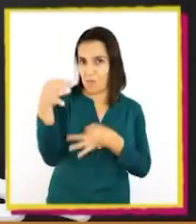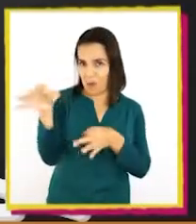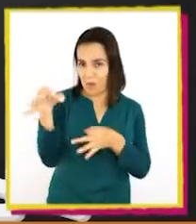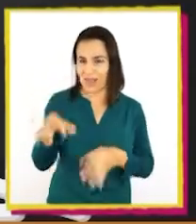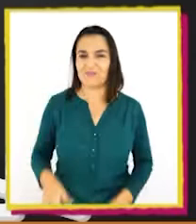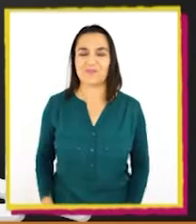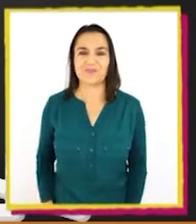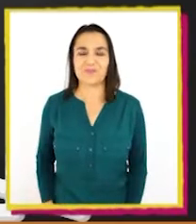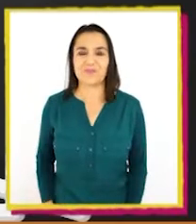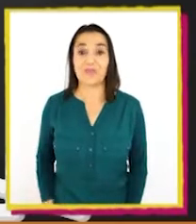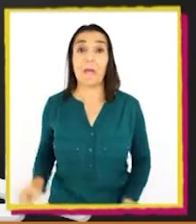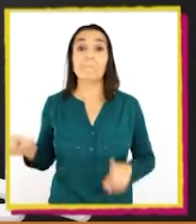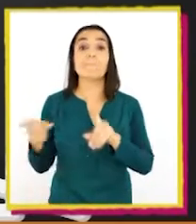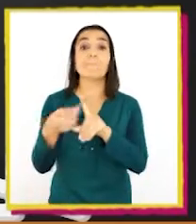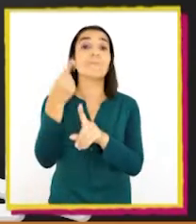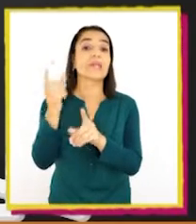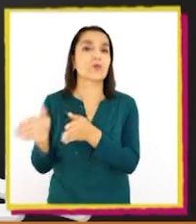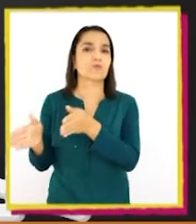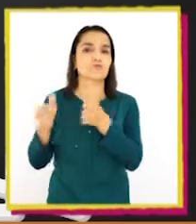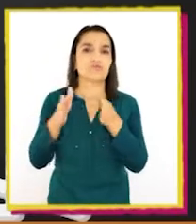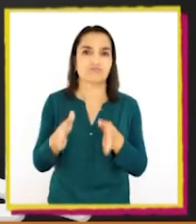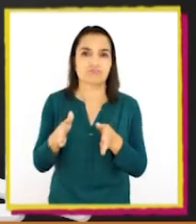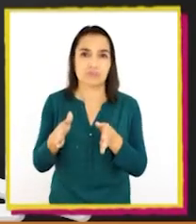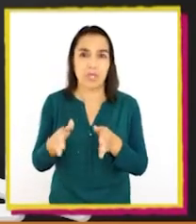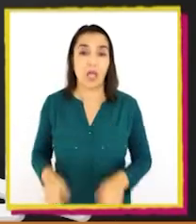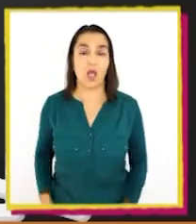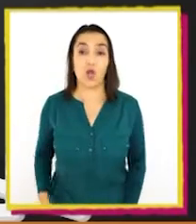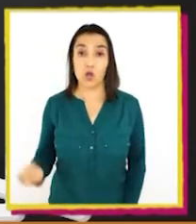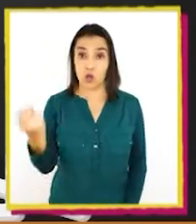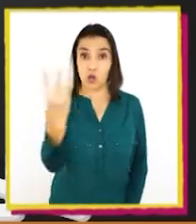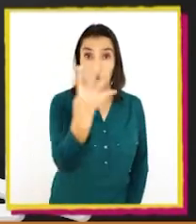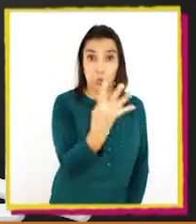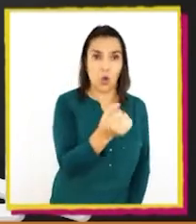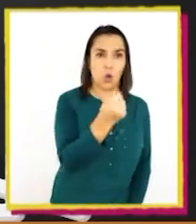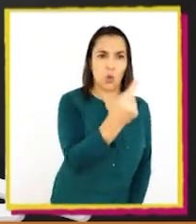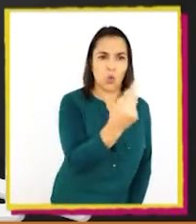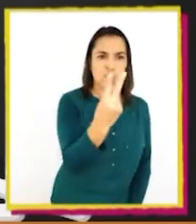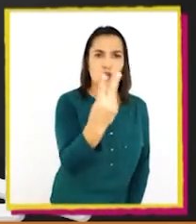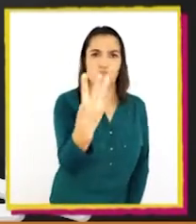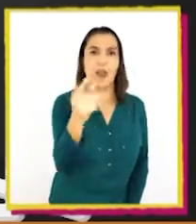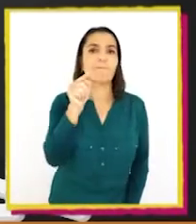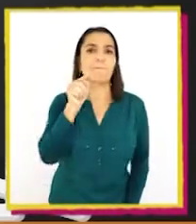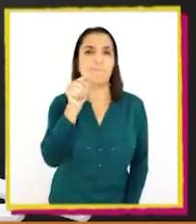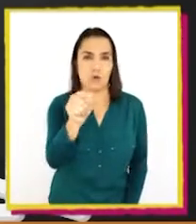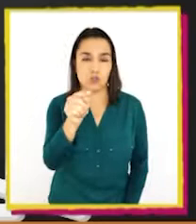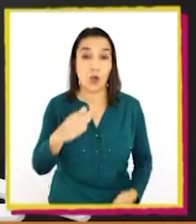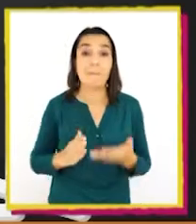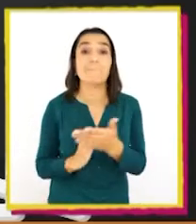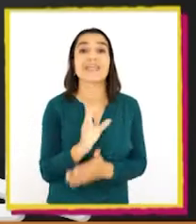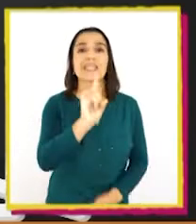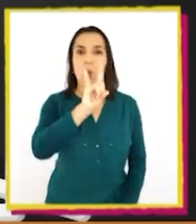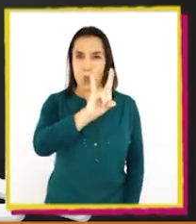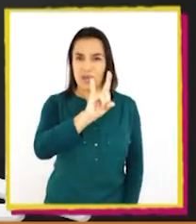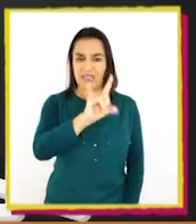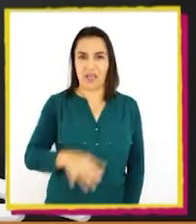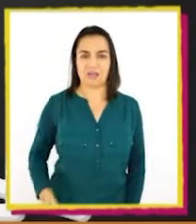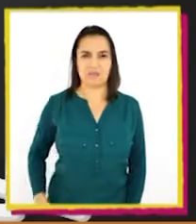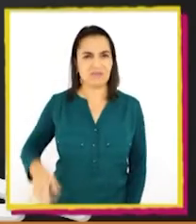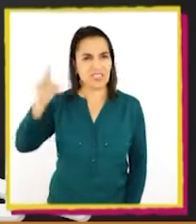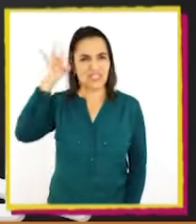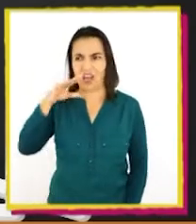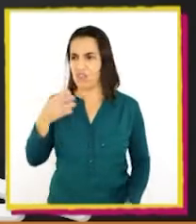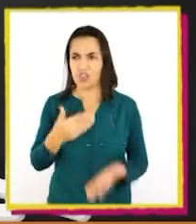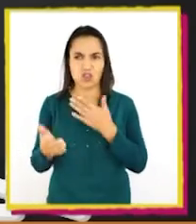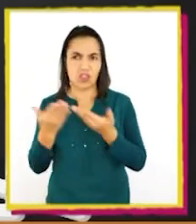papel. El primer paso es poner un espacio cada 3 cifras con un punto, siempre partiendo desde la unidad.